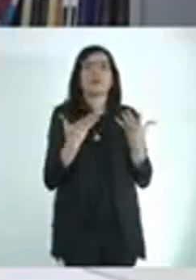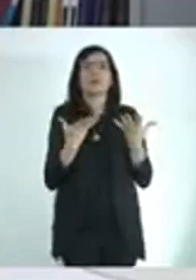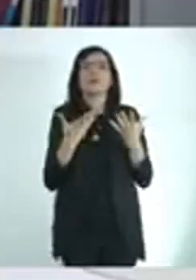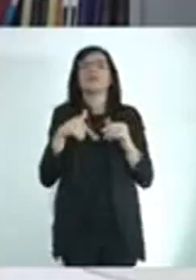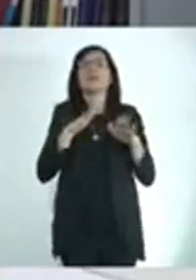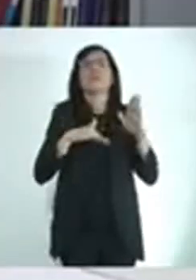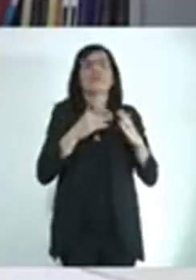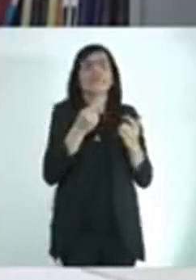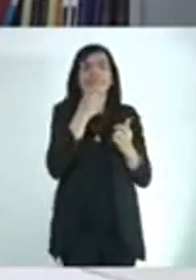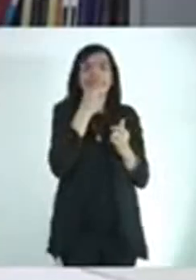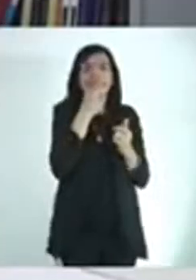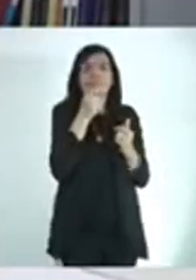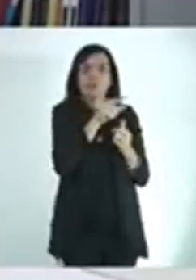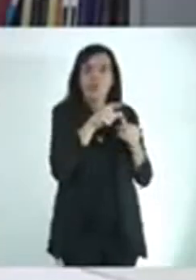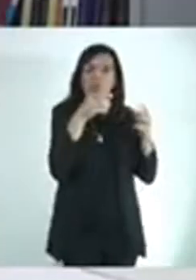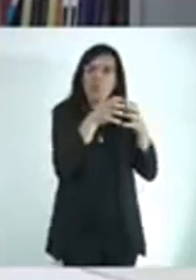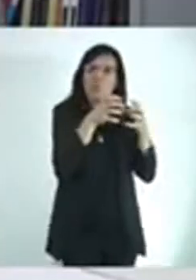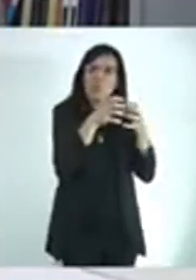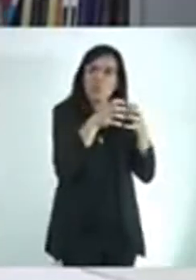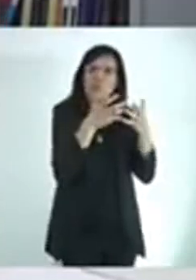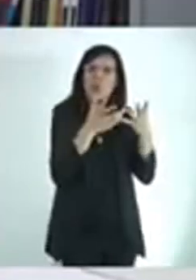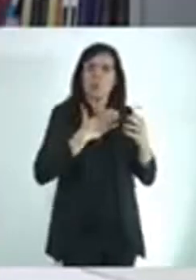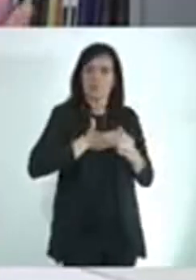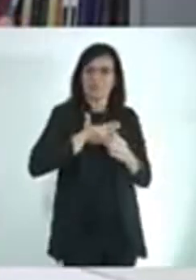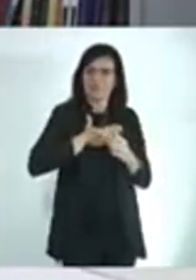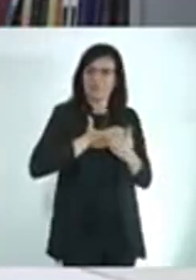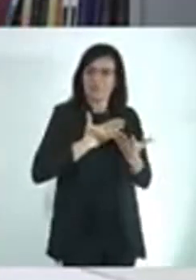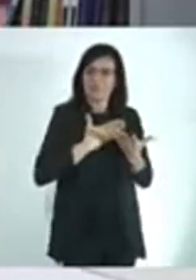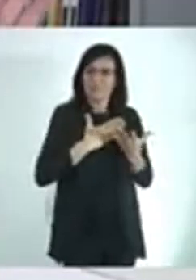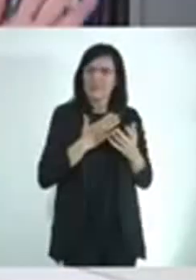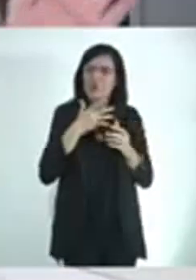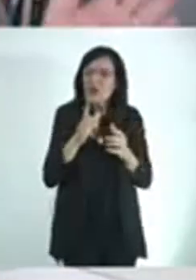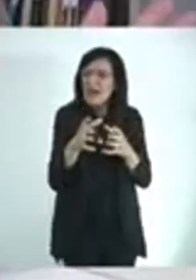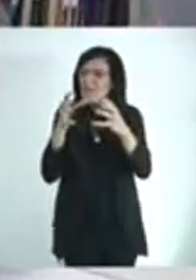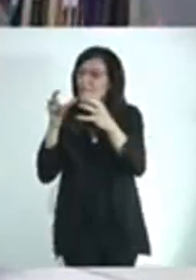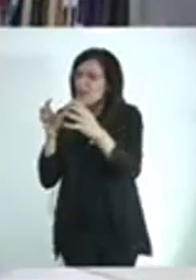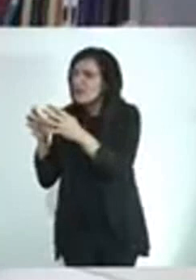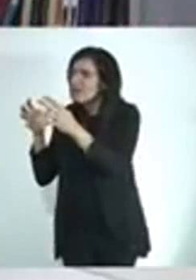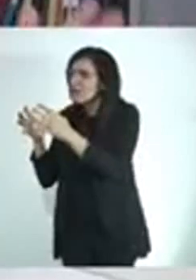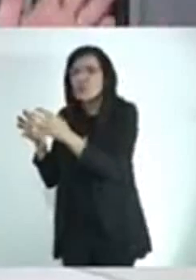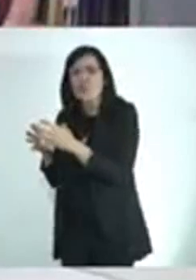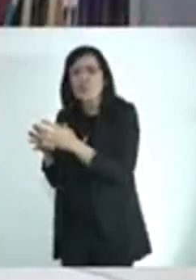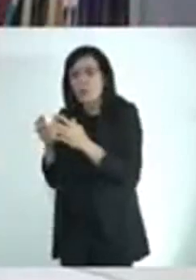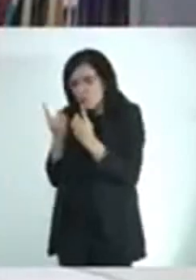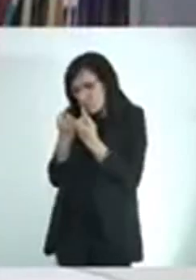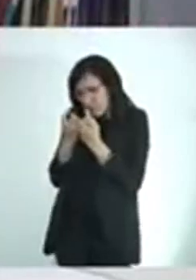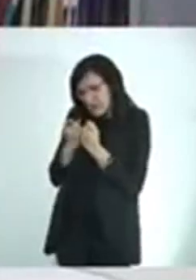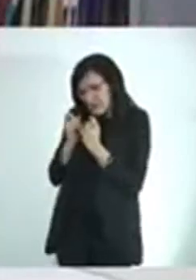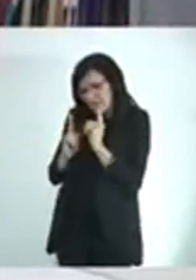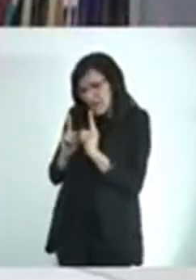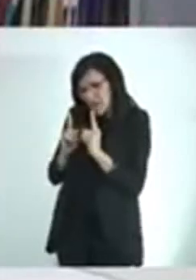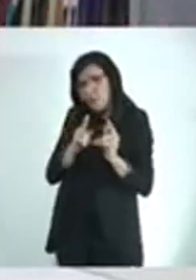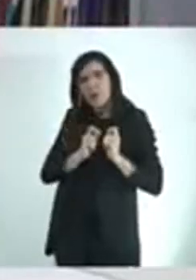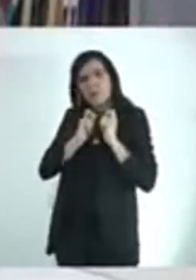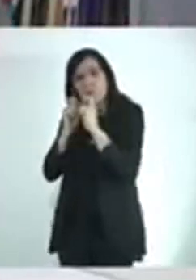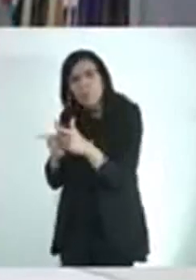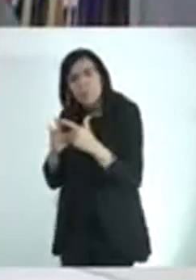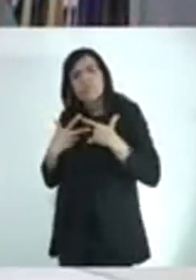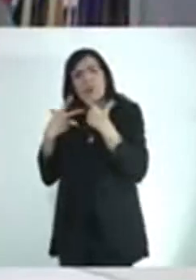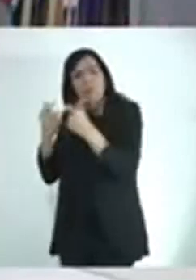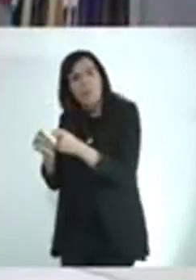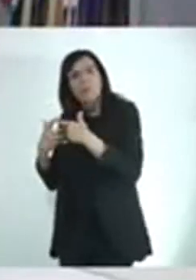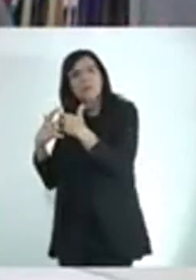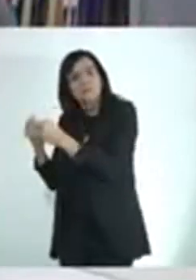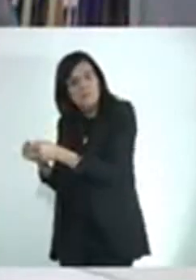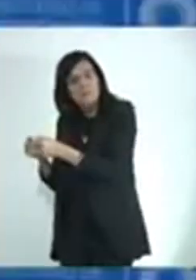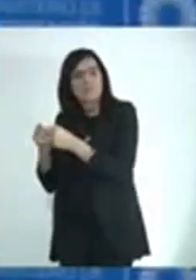nuestra tarea, ¿no? Realmente la satisfacción que deben sentir de llevar cada herramienta para una mejor educación. ¿Cómo lo viven a ese